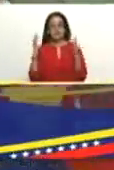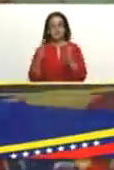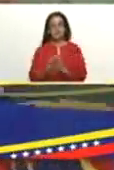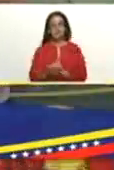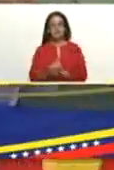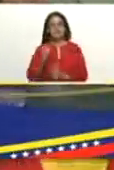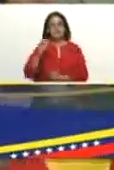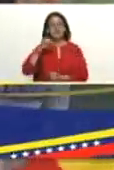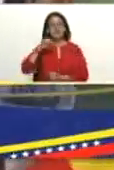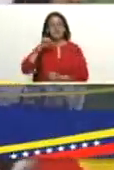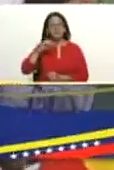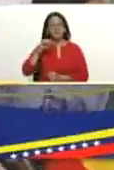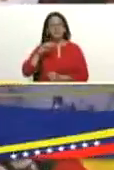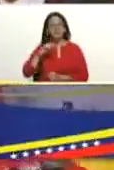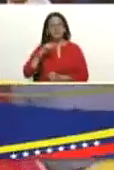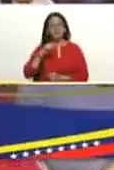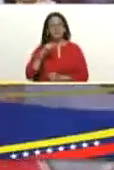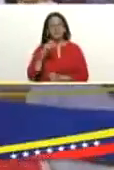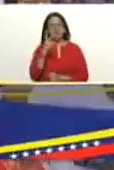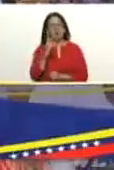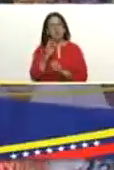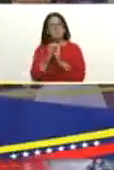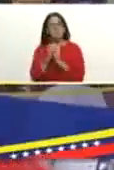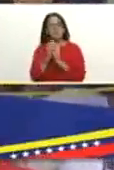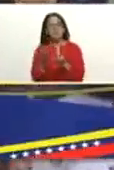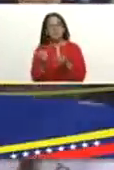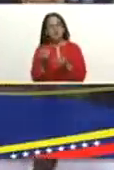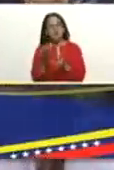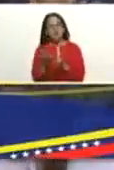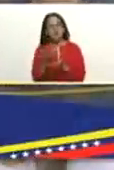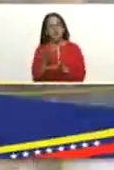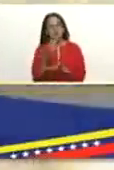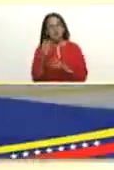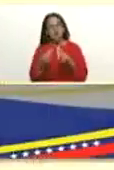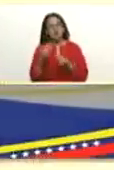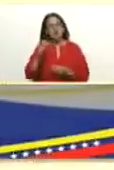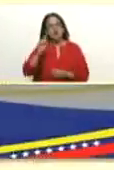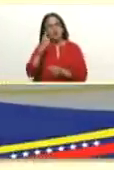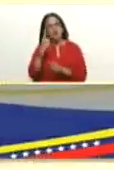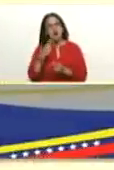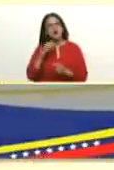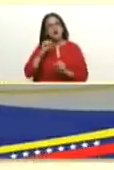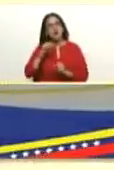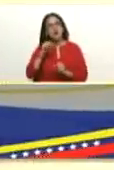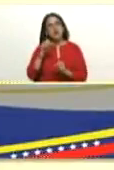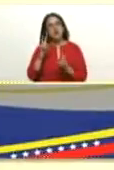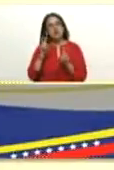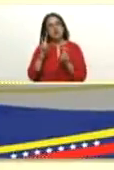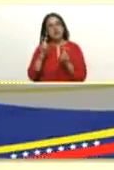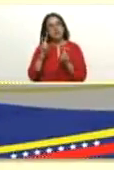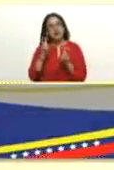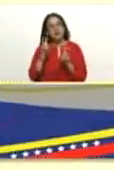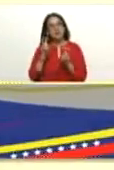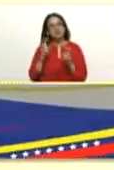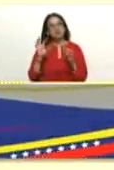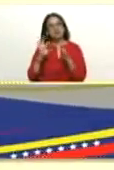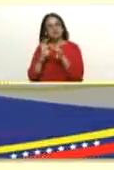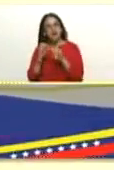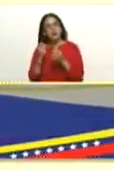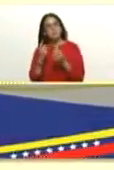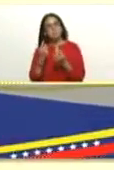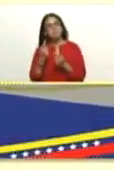Fíjate, de las dos peticiones que tú haces, una yo podría decir que es coyuntural y otra es más